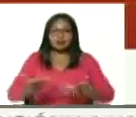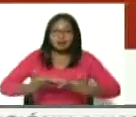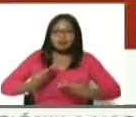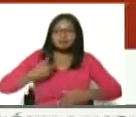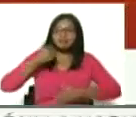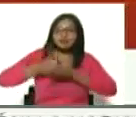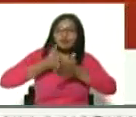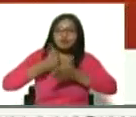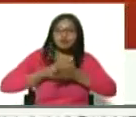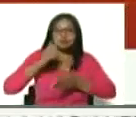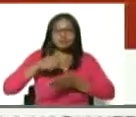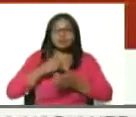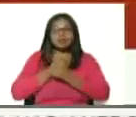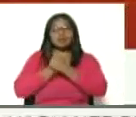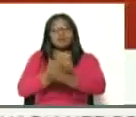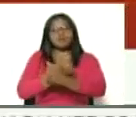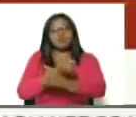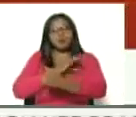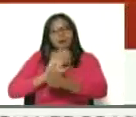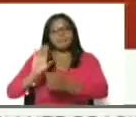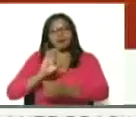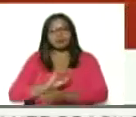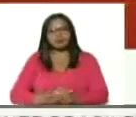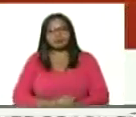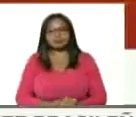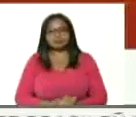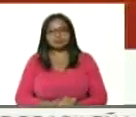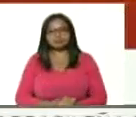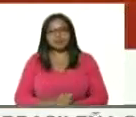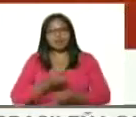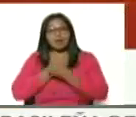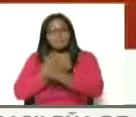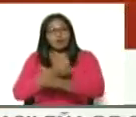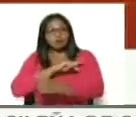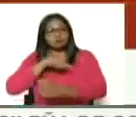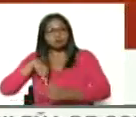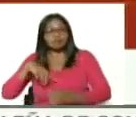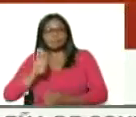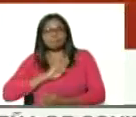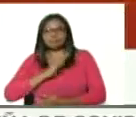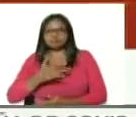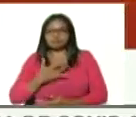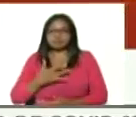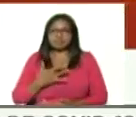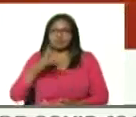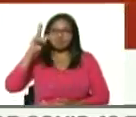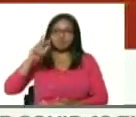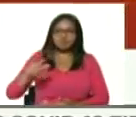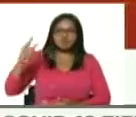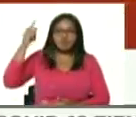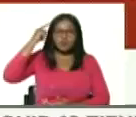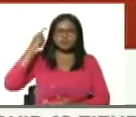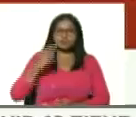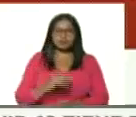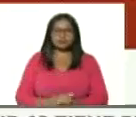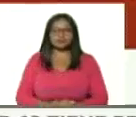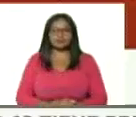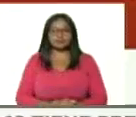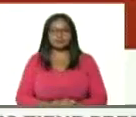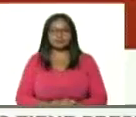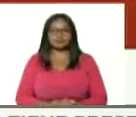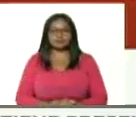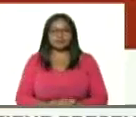lucha, el amor a la patria, el amor a lo nuestro, todos los días, todos los